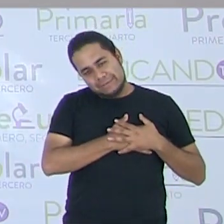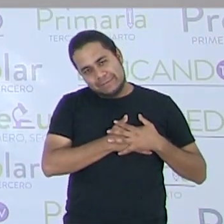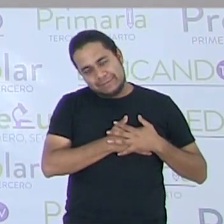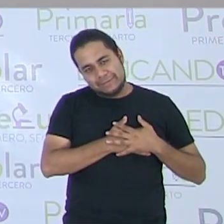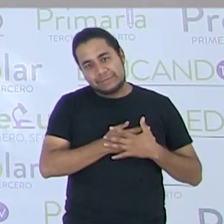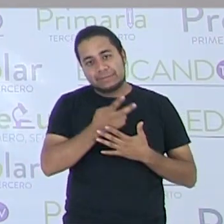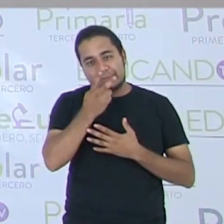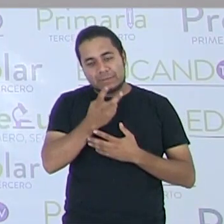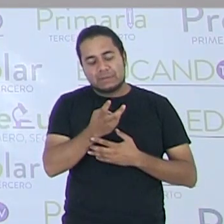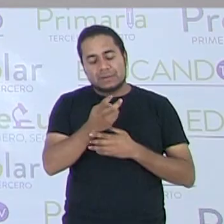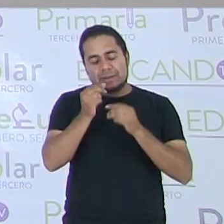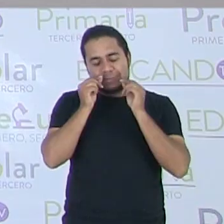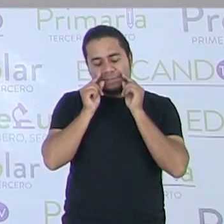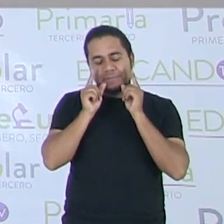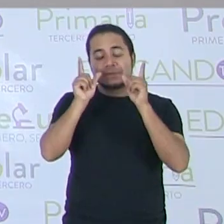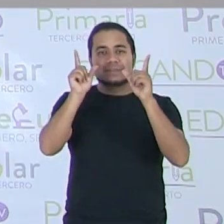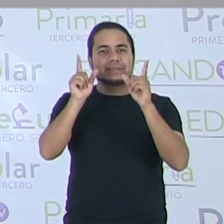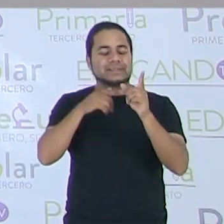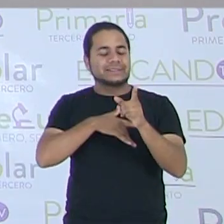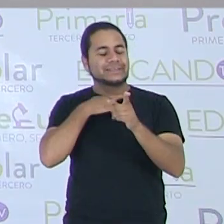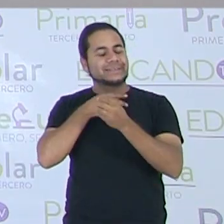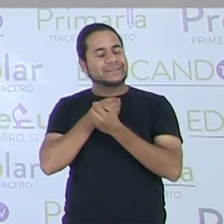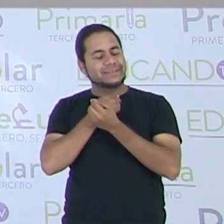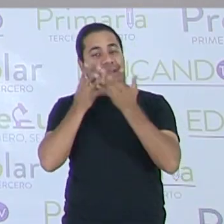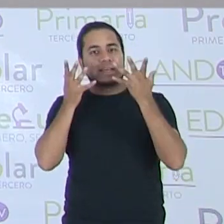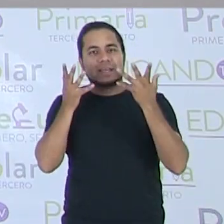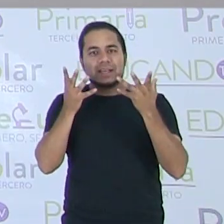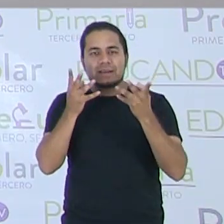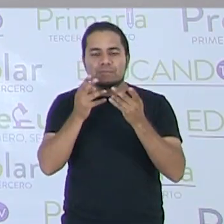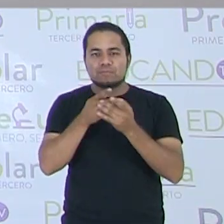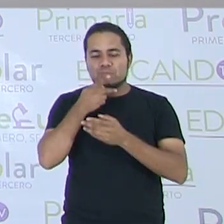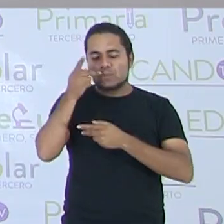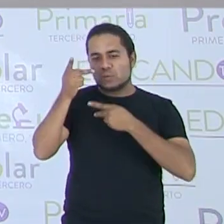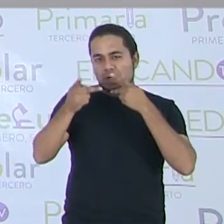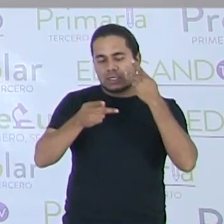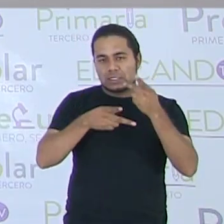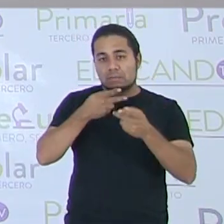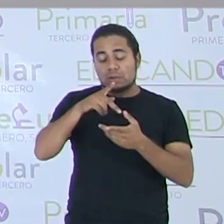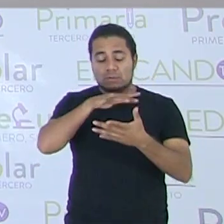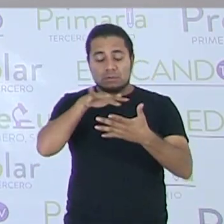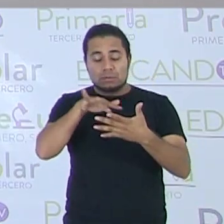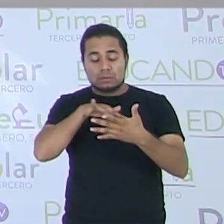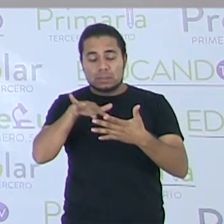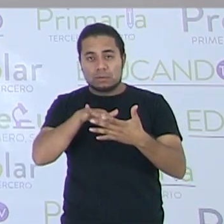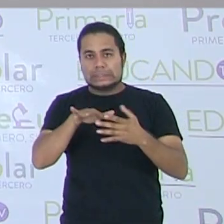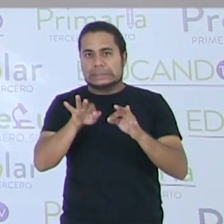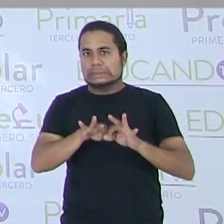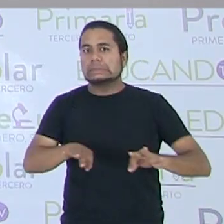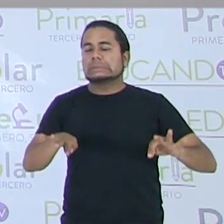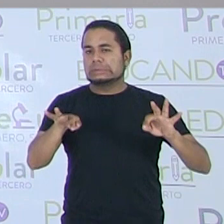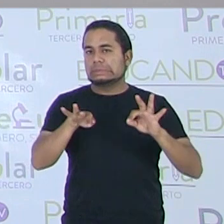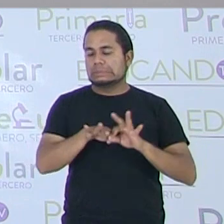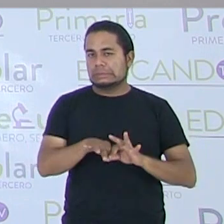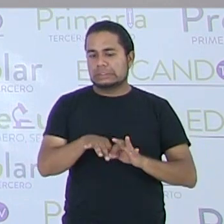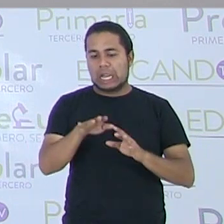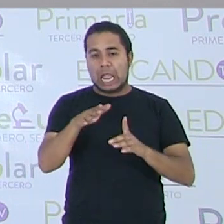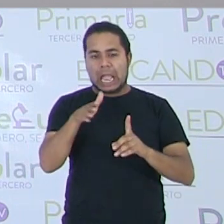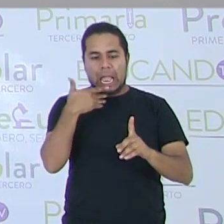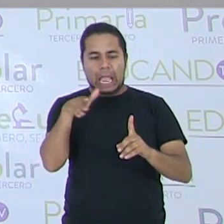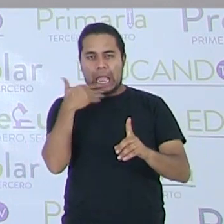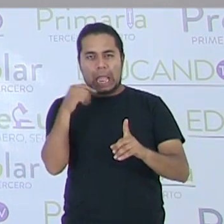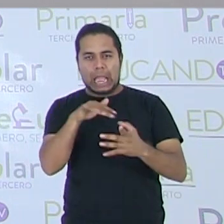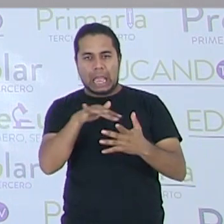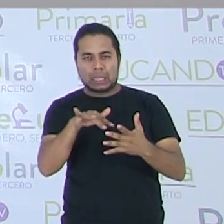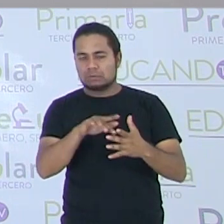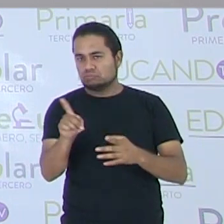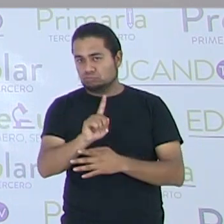es lo que nos despierta la poesía. Pero saber leerla es muy importante, porque